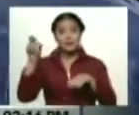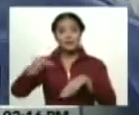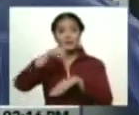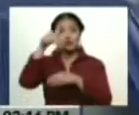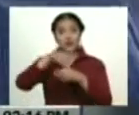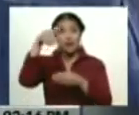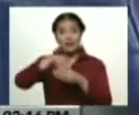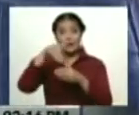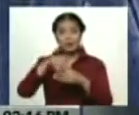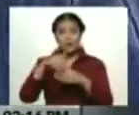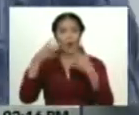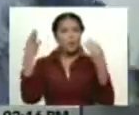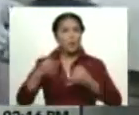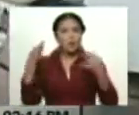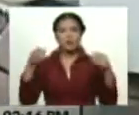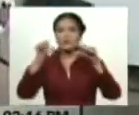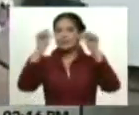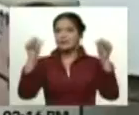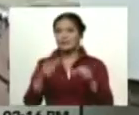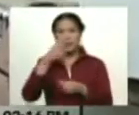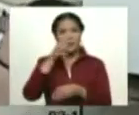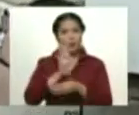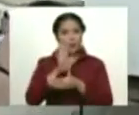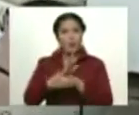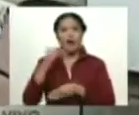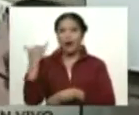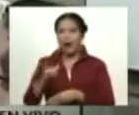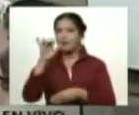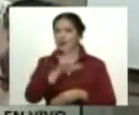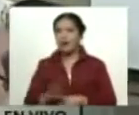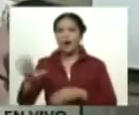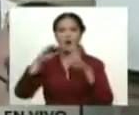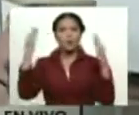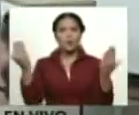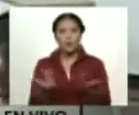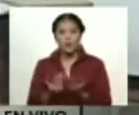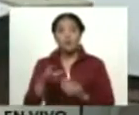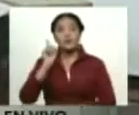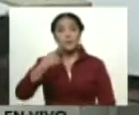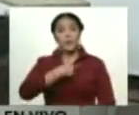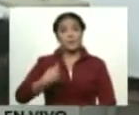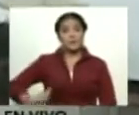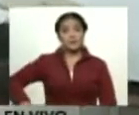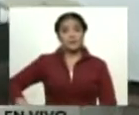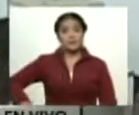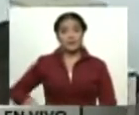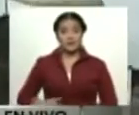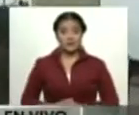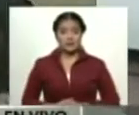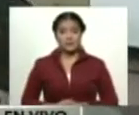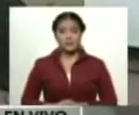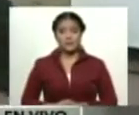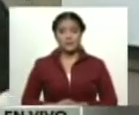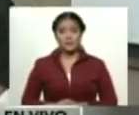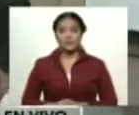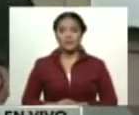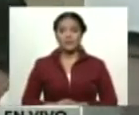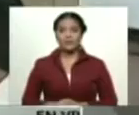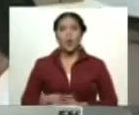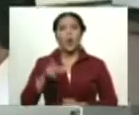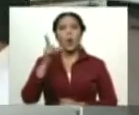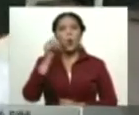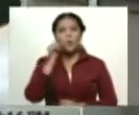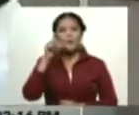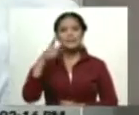de auditorías y sistemas de protección posee en el mundo, y que presidentes, inclusive uno de ellos norteamericano, Jimmy